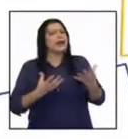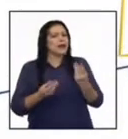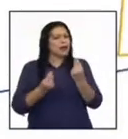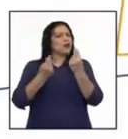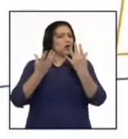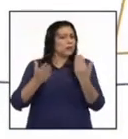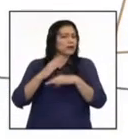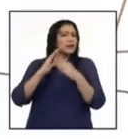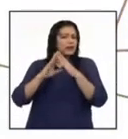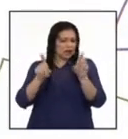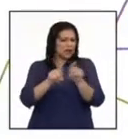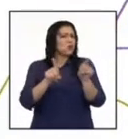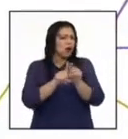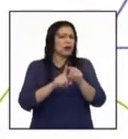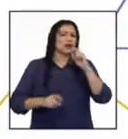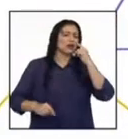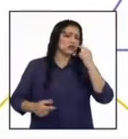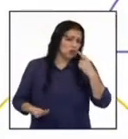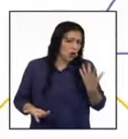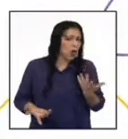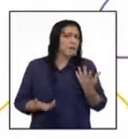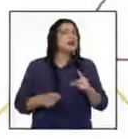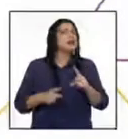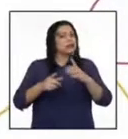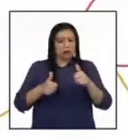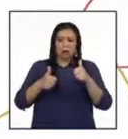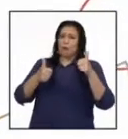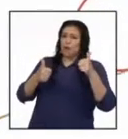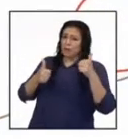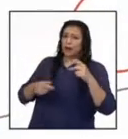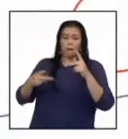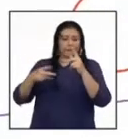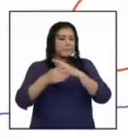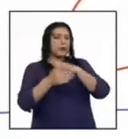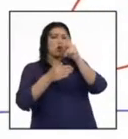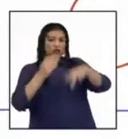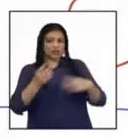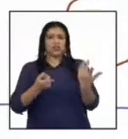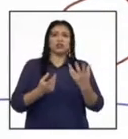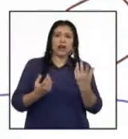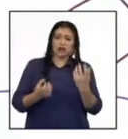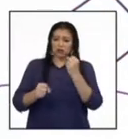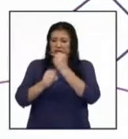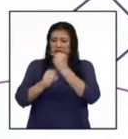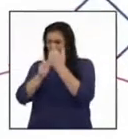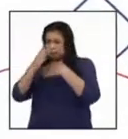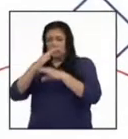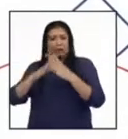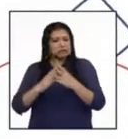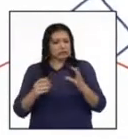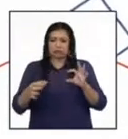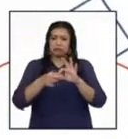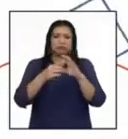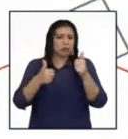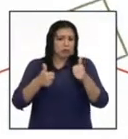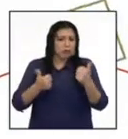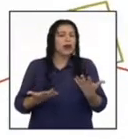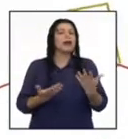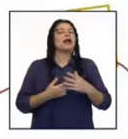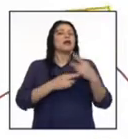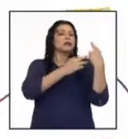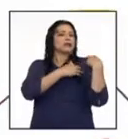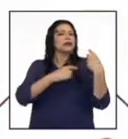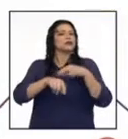económica junto a los hombres y que conciliaban exitosamente lo profesional y lo laboral con los papeles llamados naturales, hecho